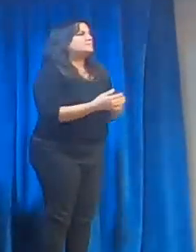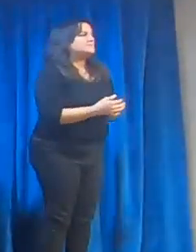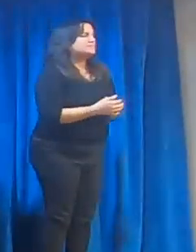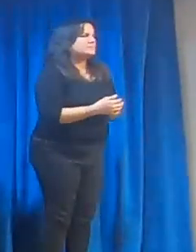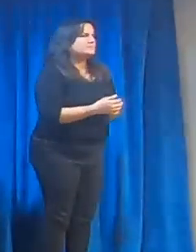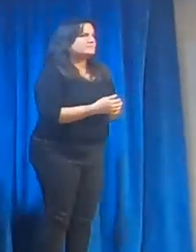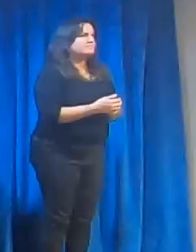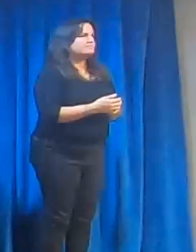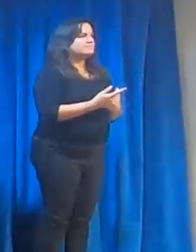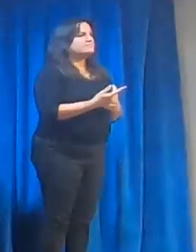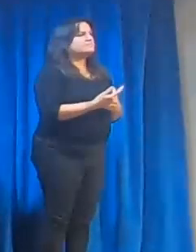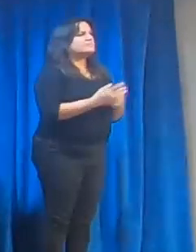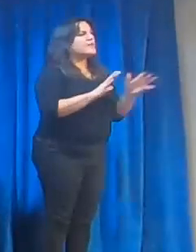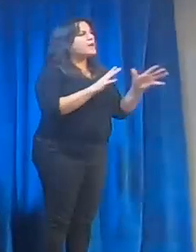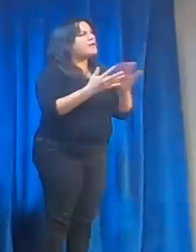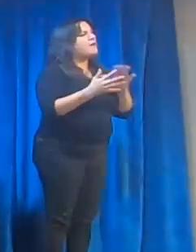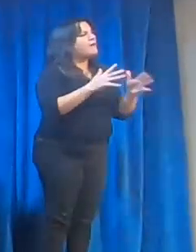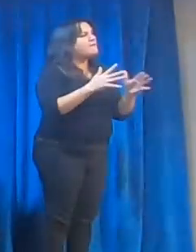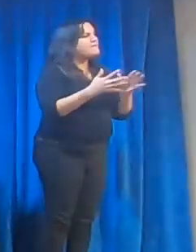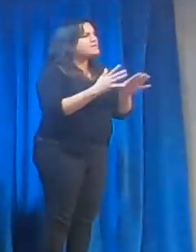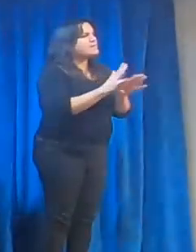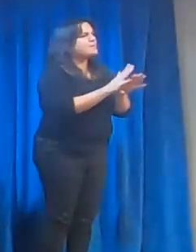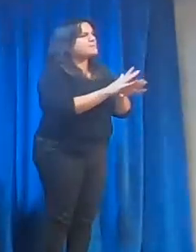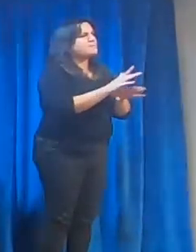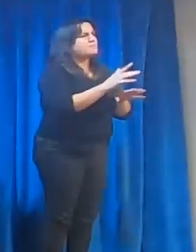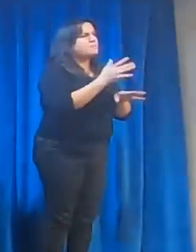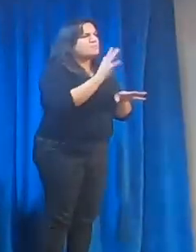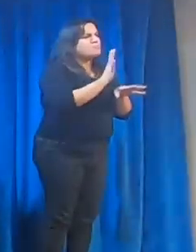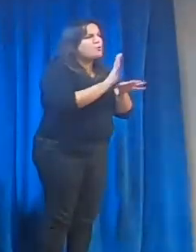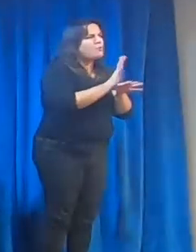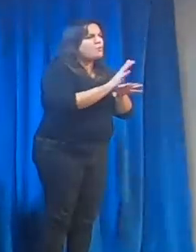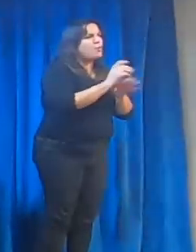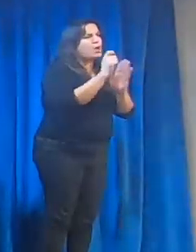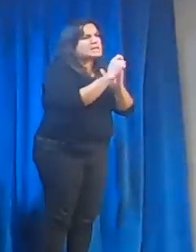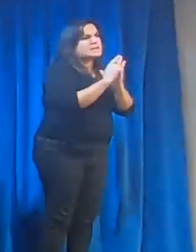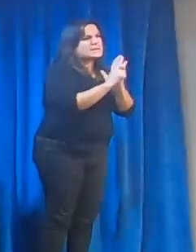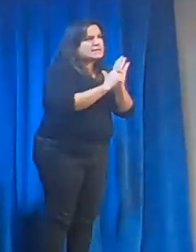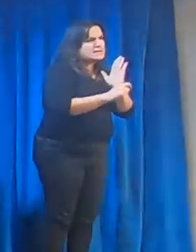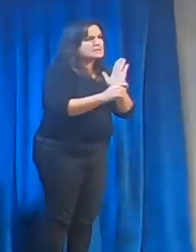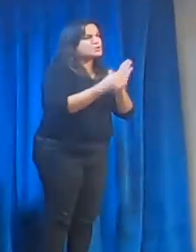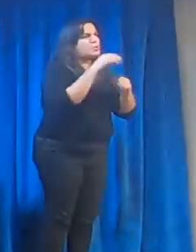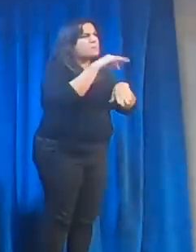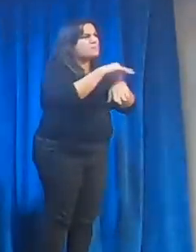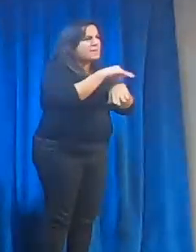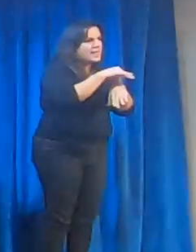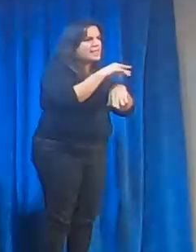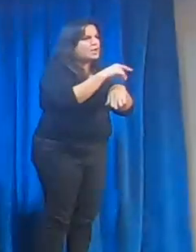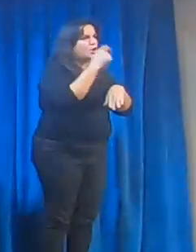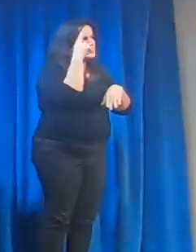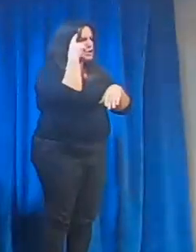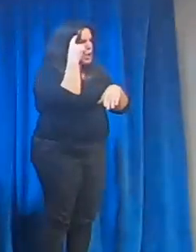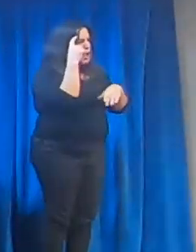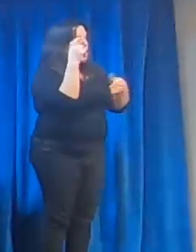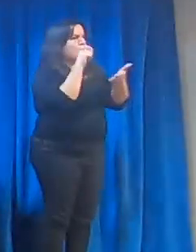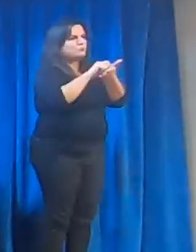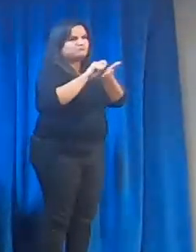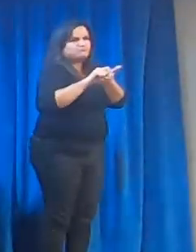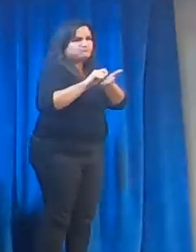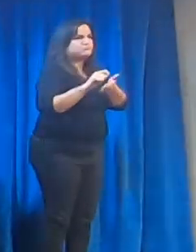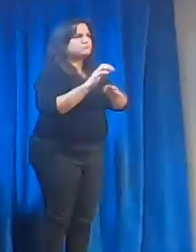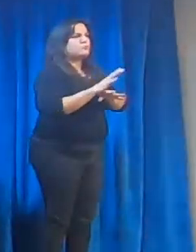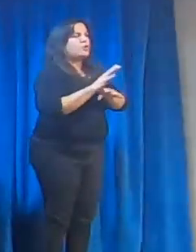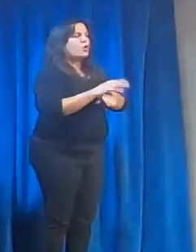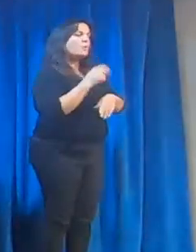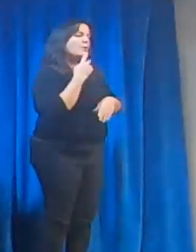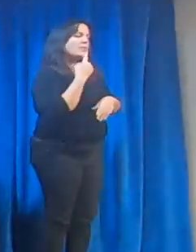aparece como un registro médico o psicológico que ponen los niños que ese niño